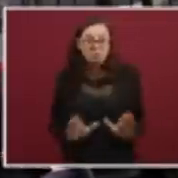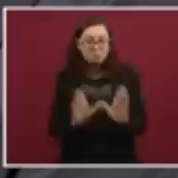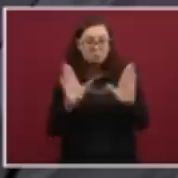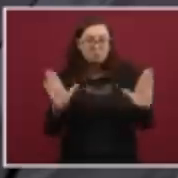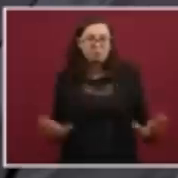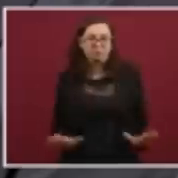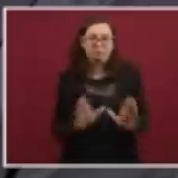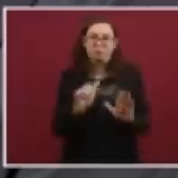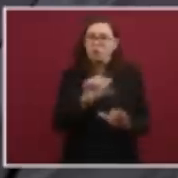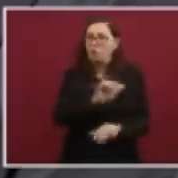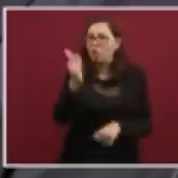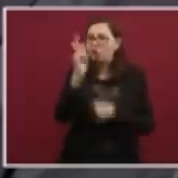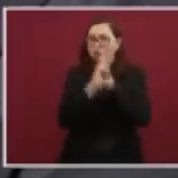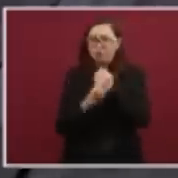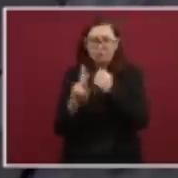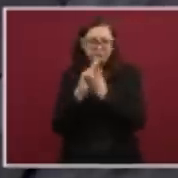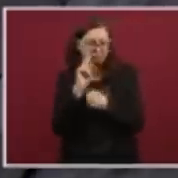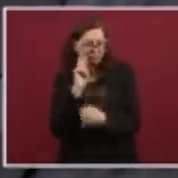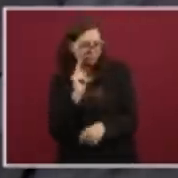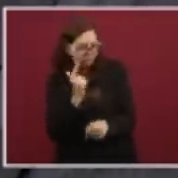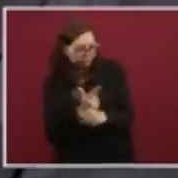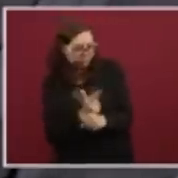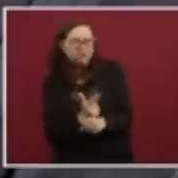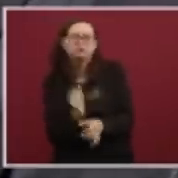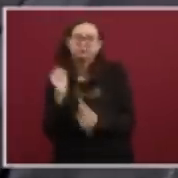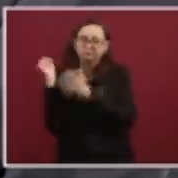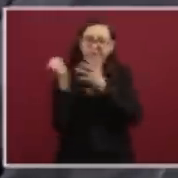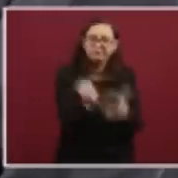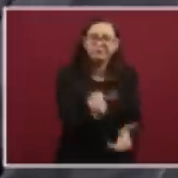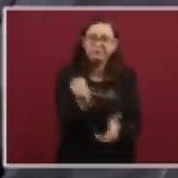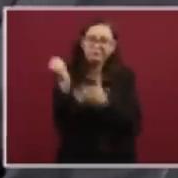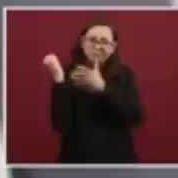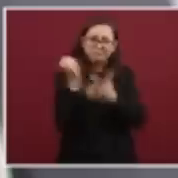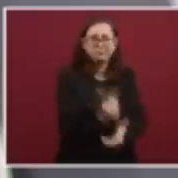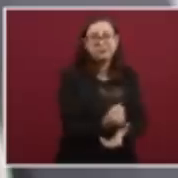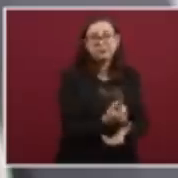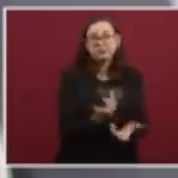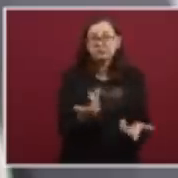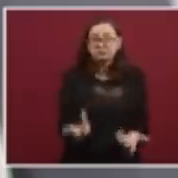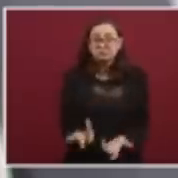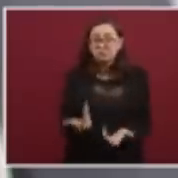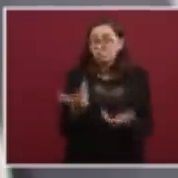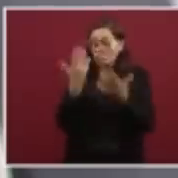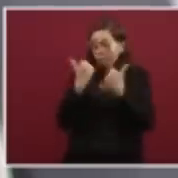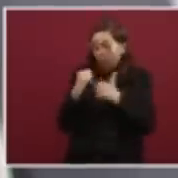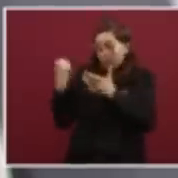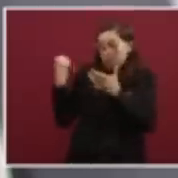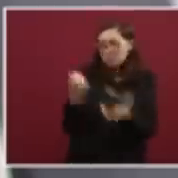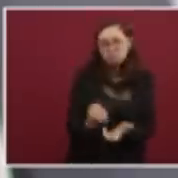la inversión. No puede haber empleos si no hay inversión.